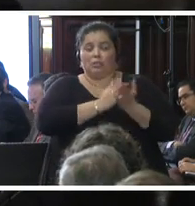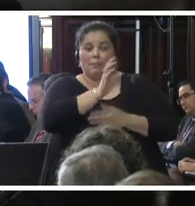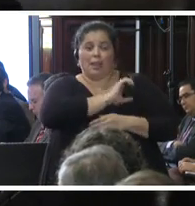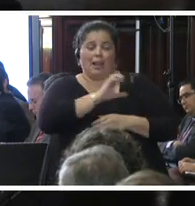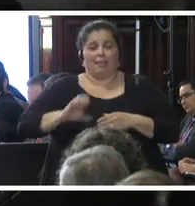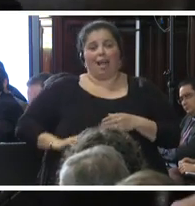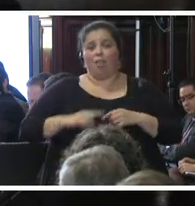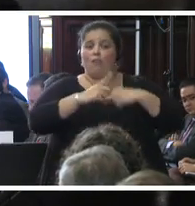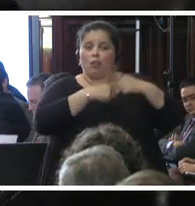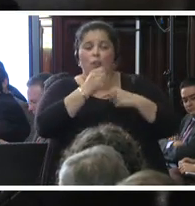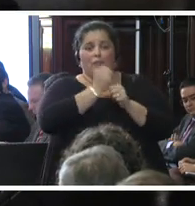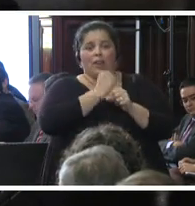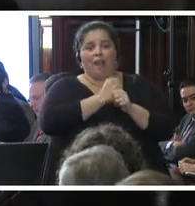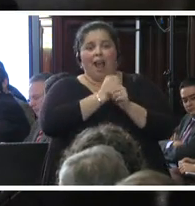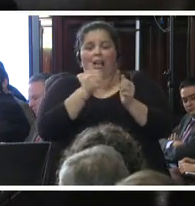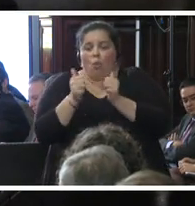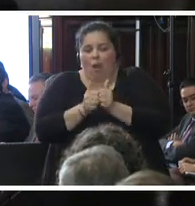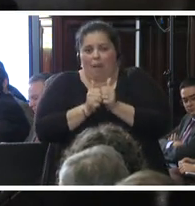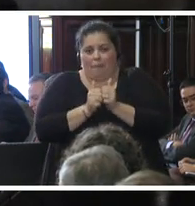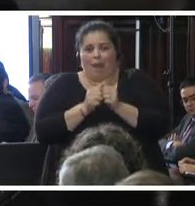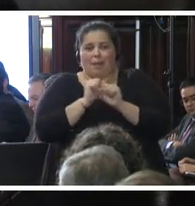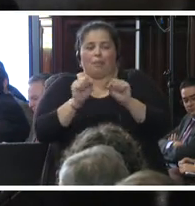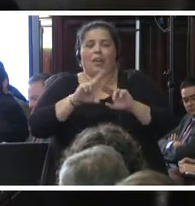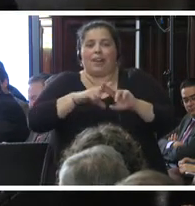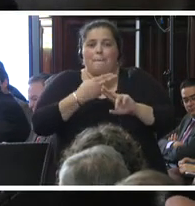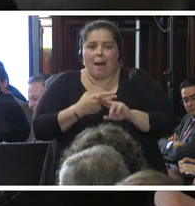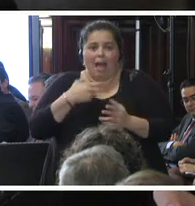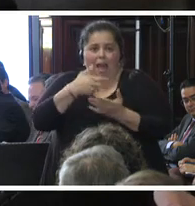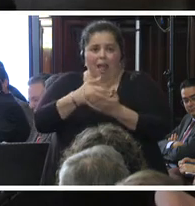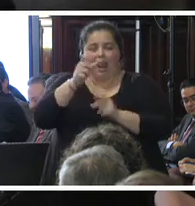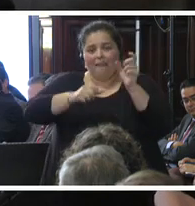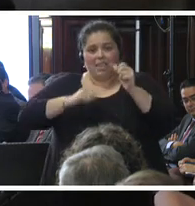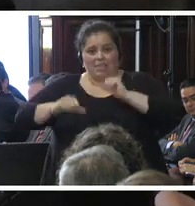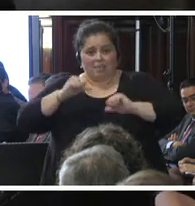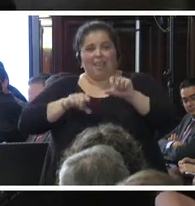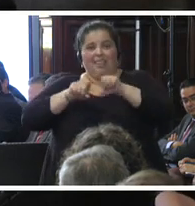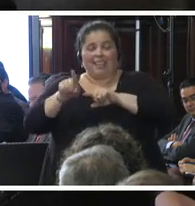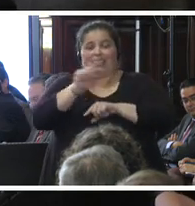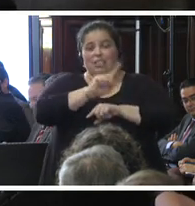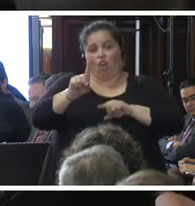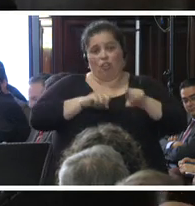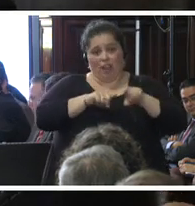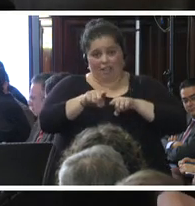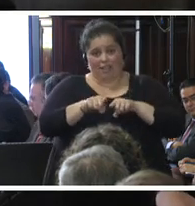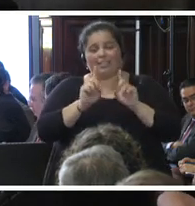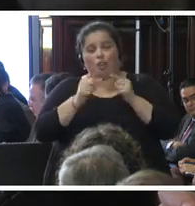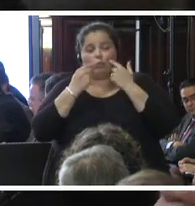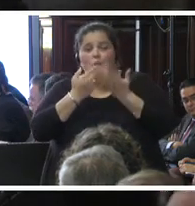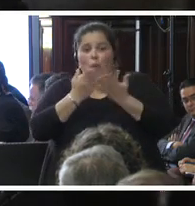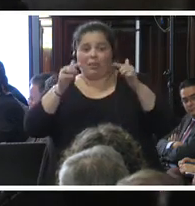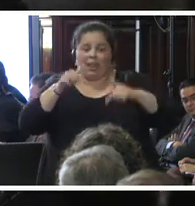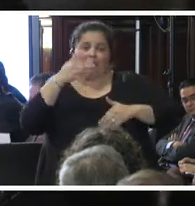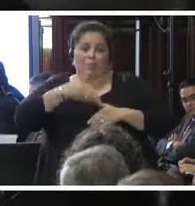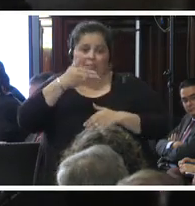a la par de las investigaciones en la reparación de las víctimas directas e indirectas, y como se ha demostrado en esta intervención, seguirá